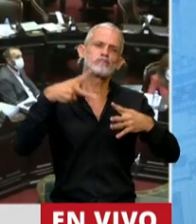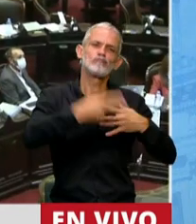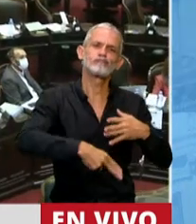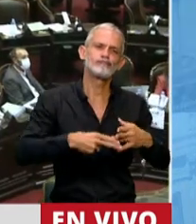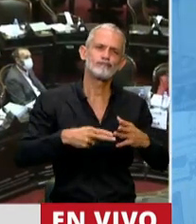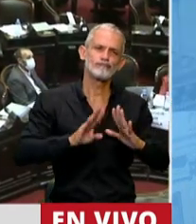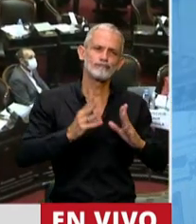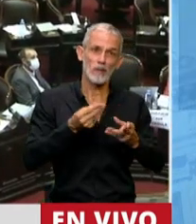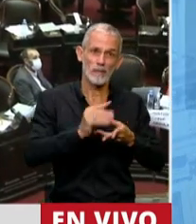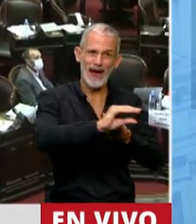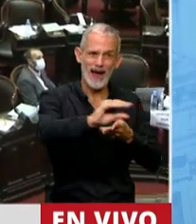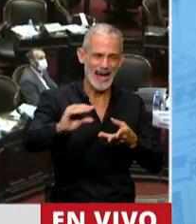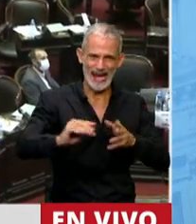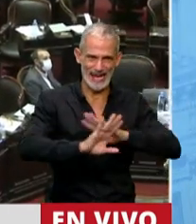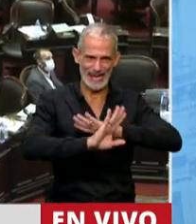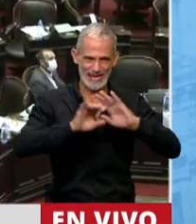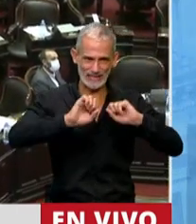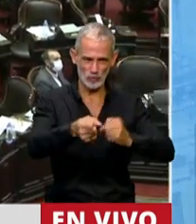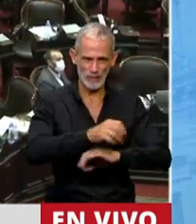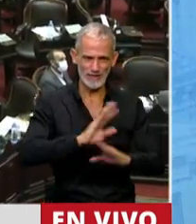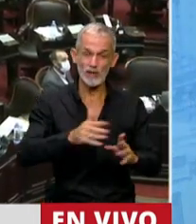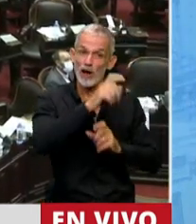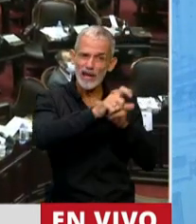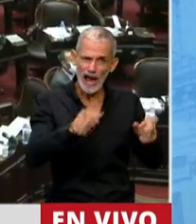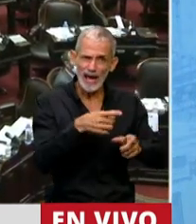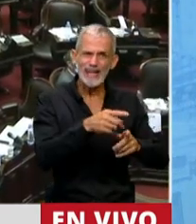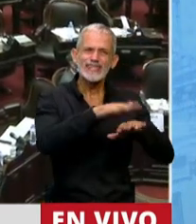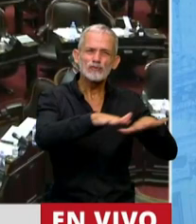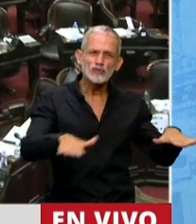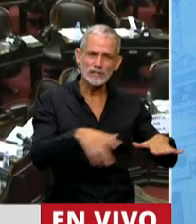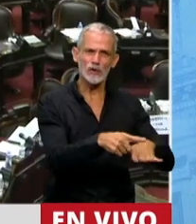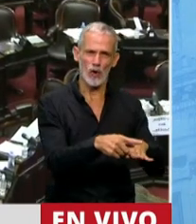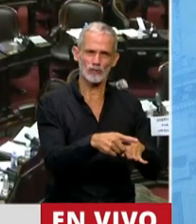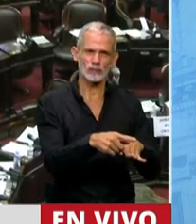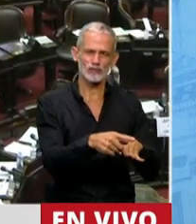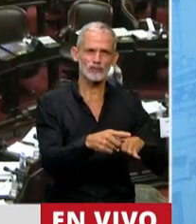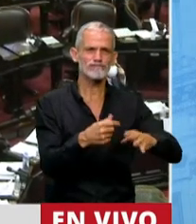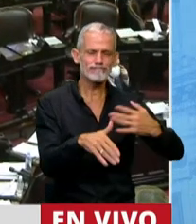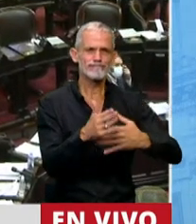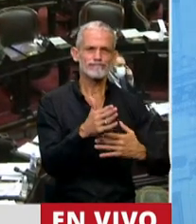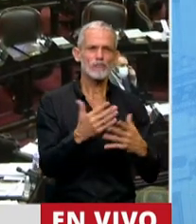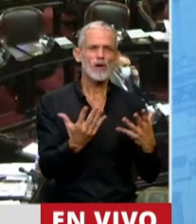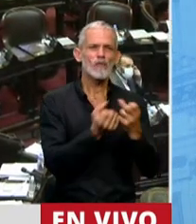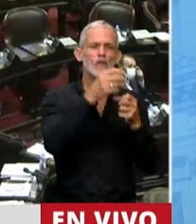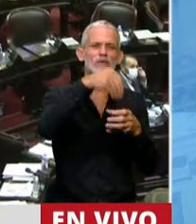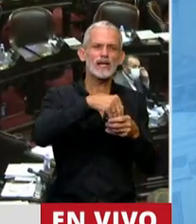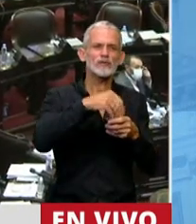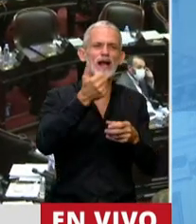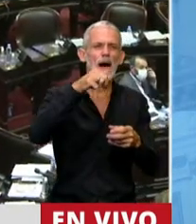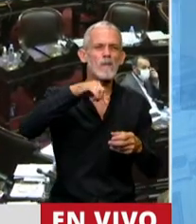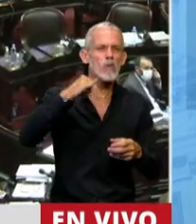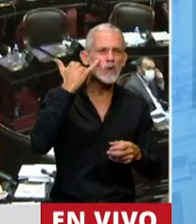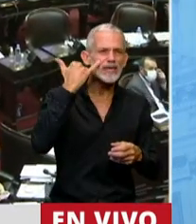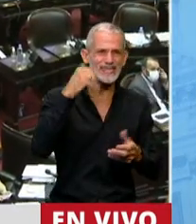la beca. Y esta gente, estos chicos que están en la Fundación Ampuy en